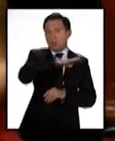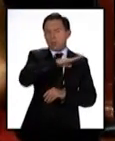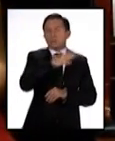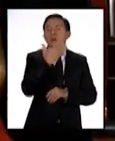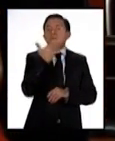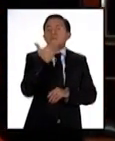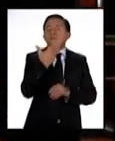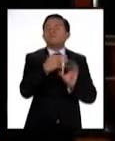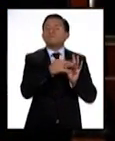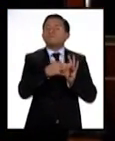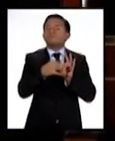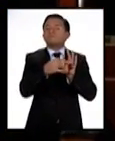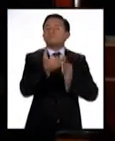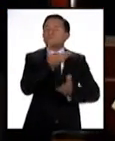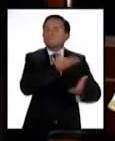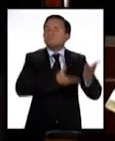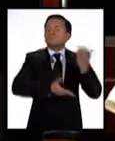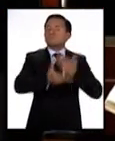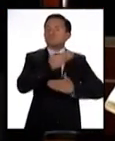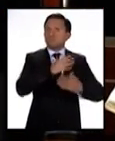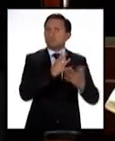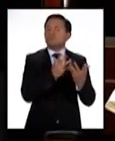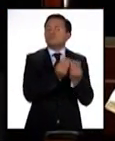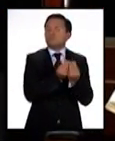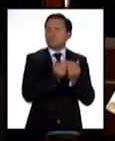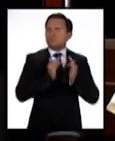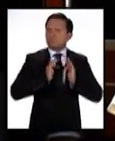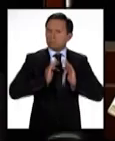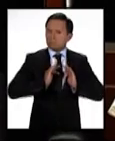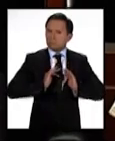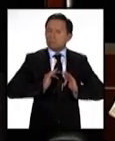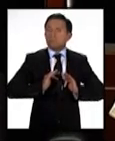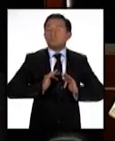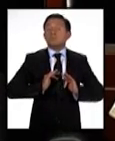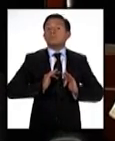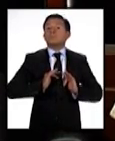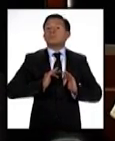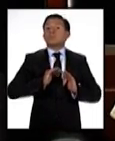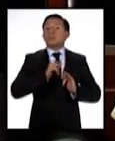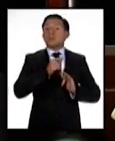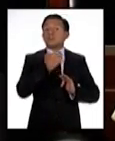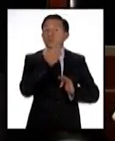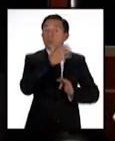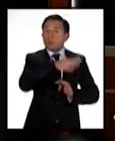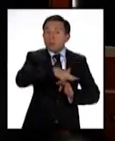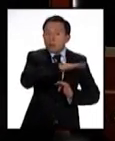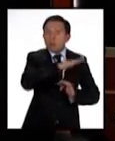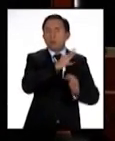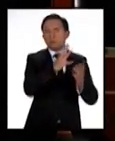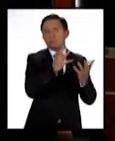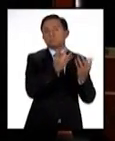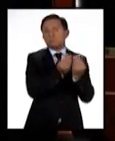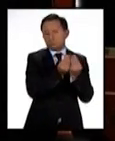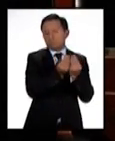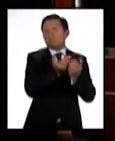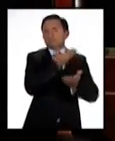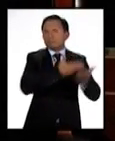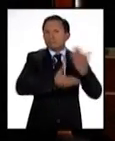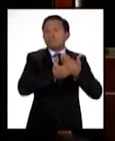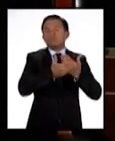hablando aquí de que esta convivencia era en donde se ven representados